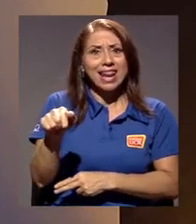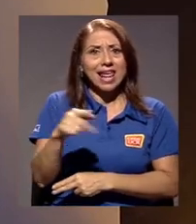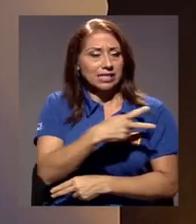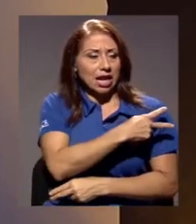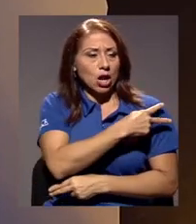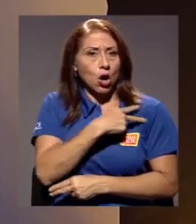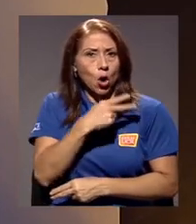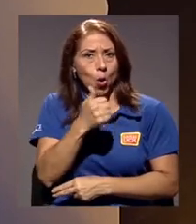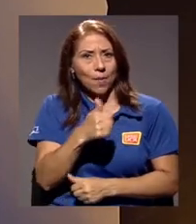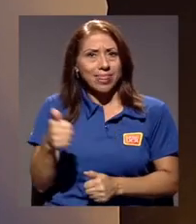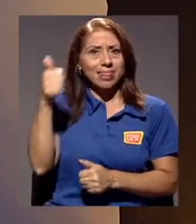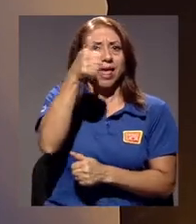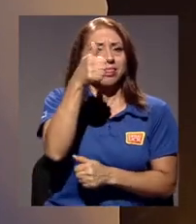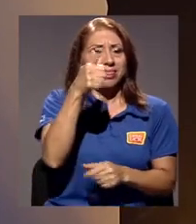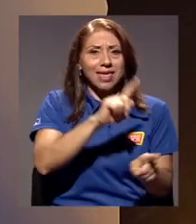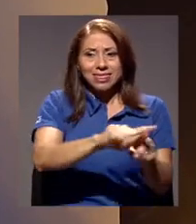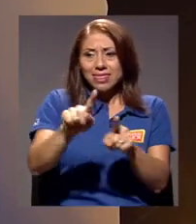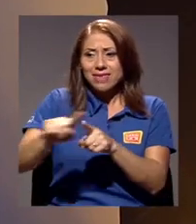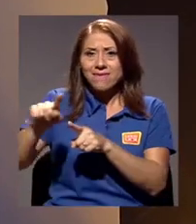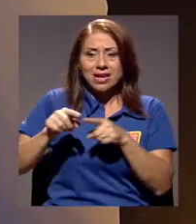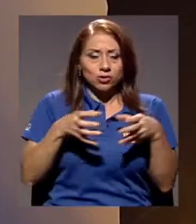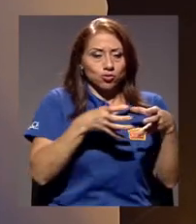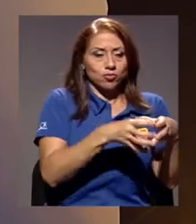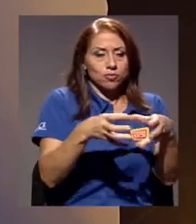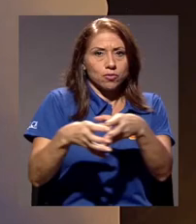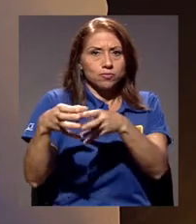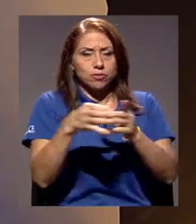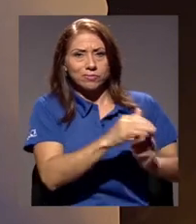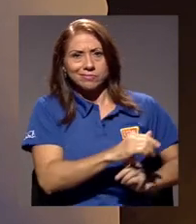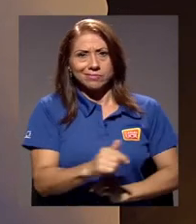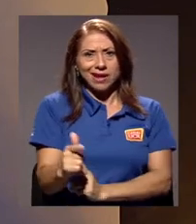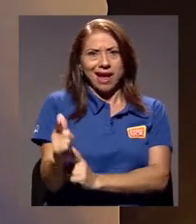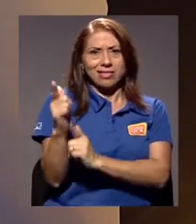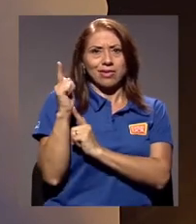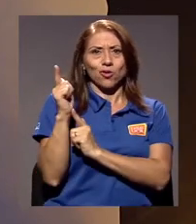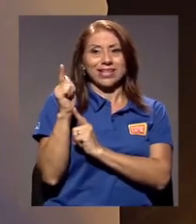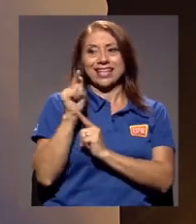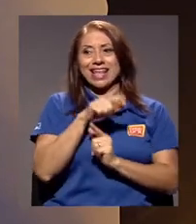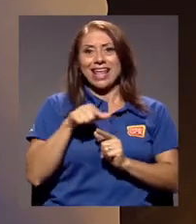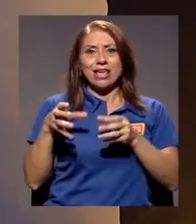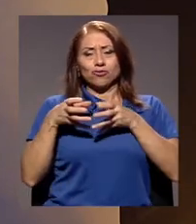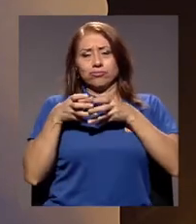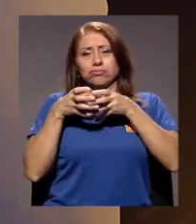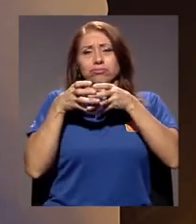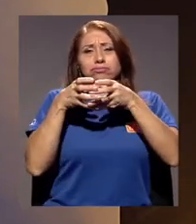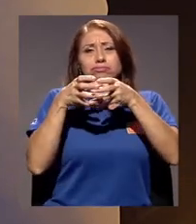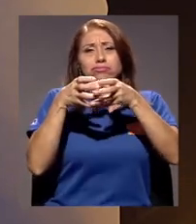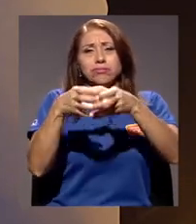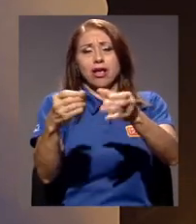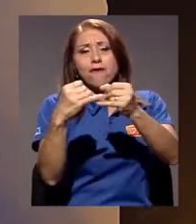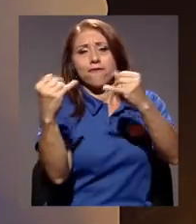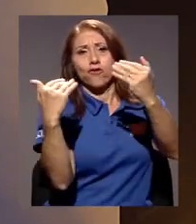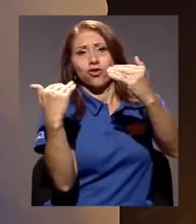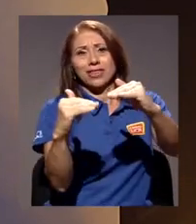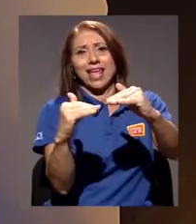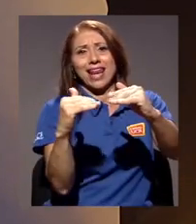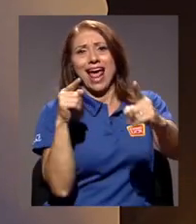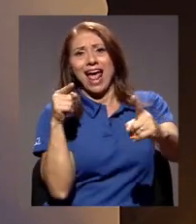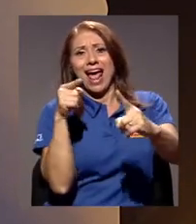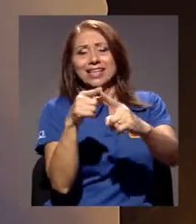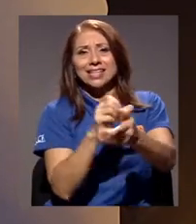de los diversos batallones que cruzan la frontera hasta santa rosa en donde